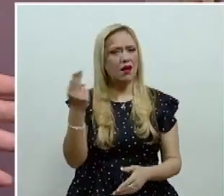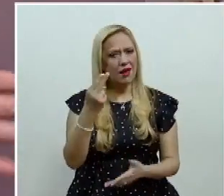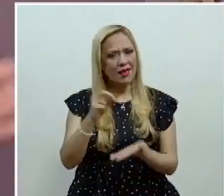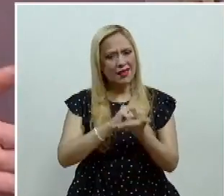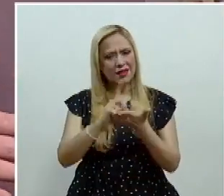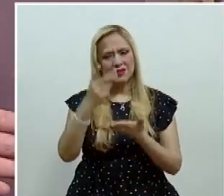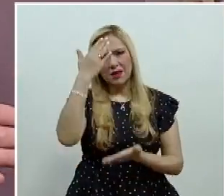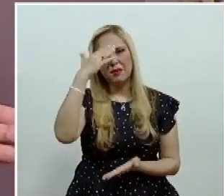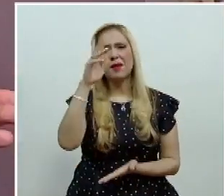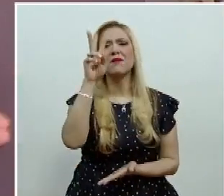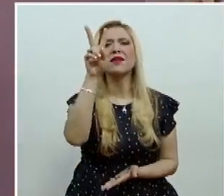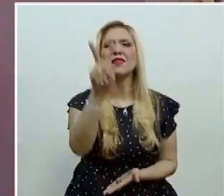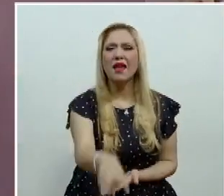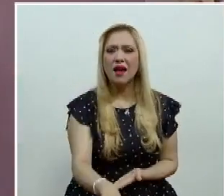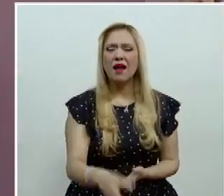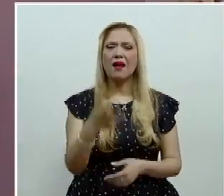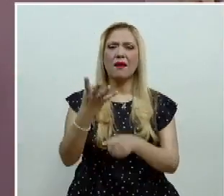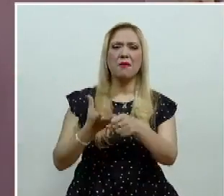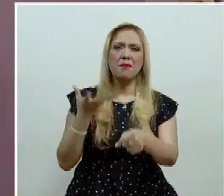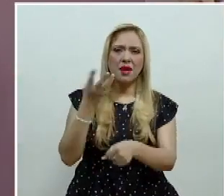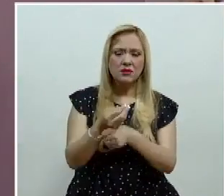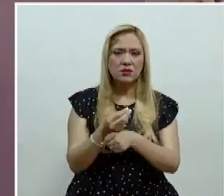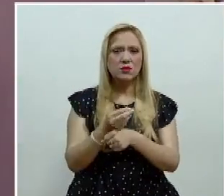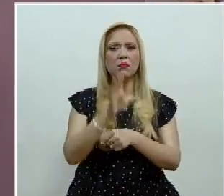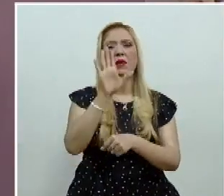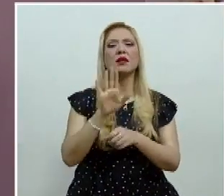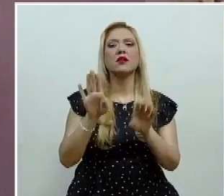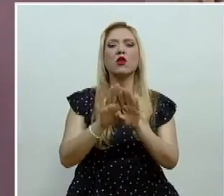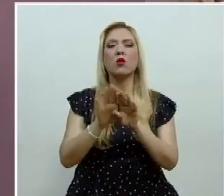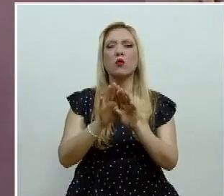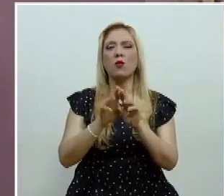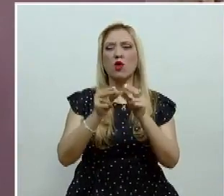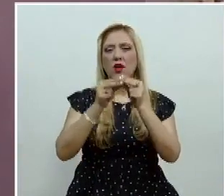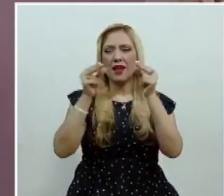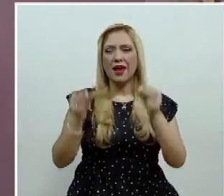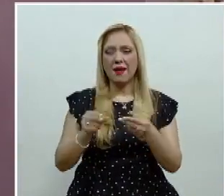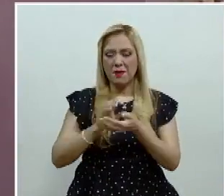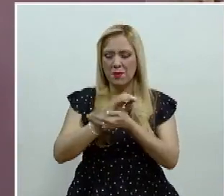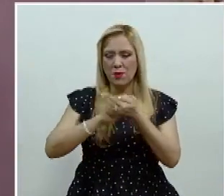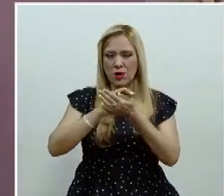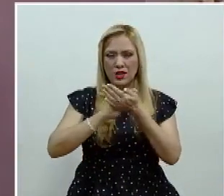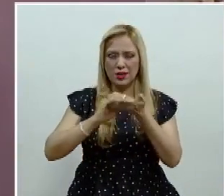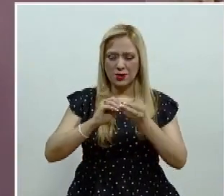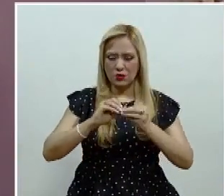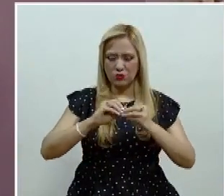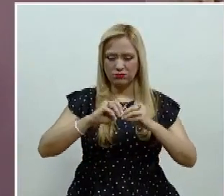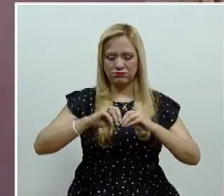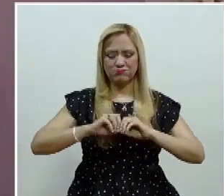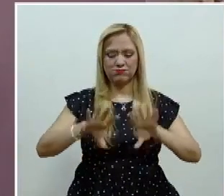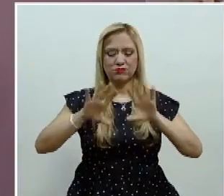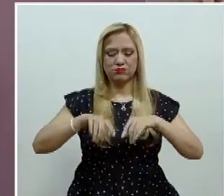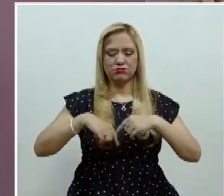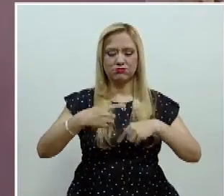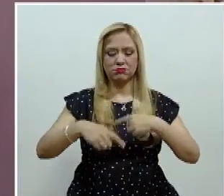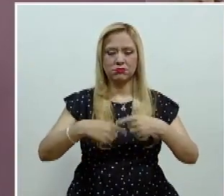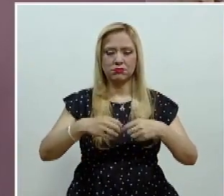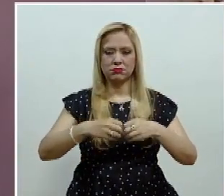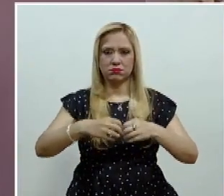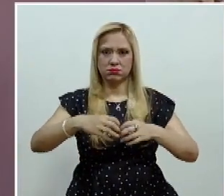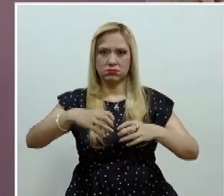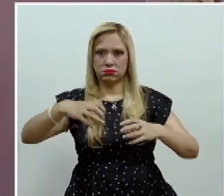por estas deficiencias en la investigación es como una bola de nieve que se va haciendo más grande y que va a afectar todas las demás etapas del